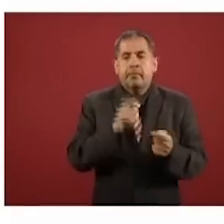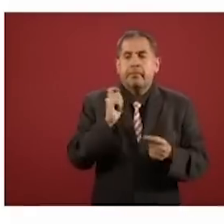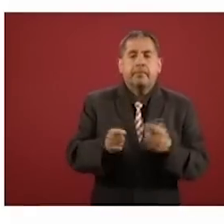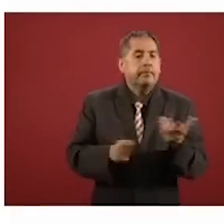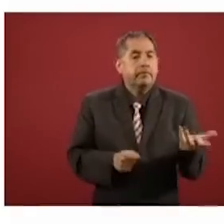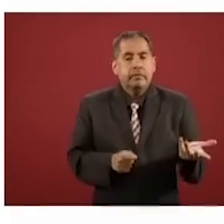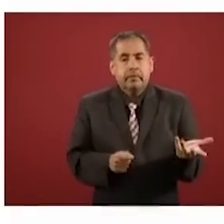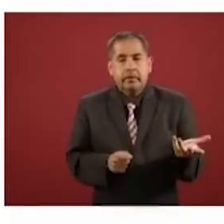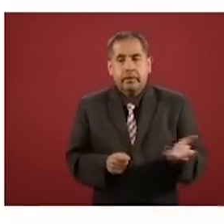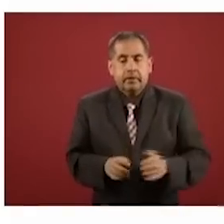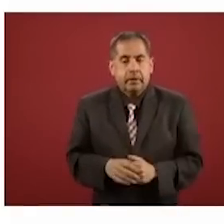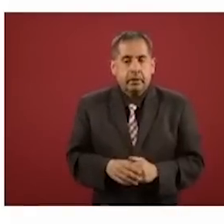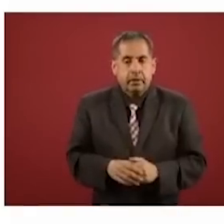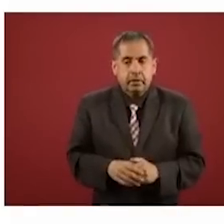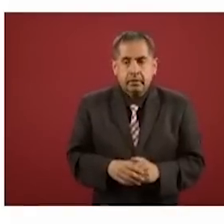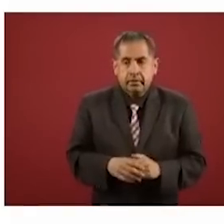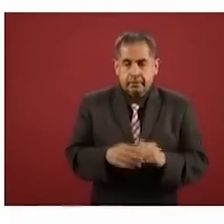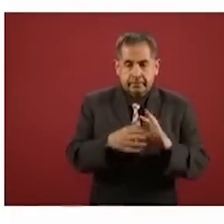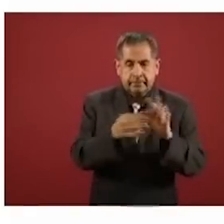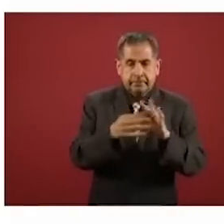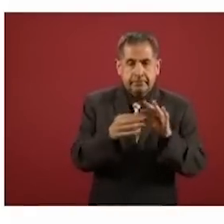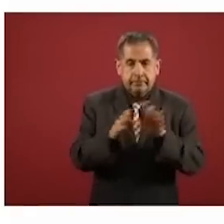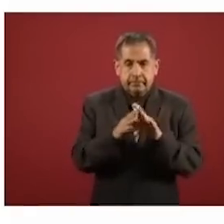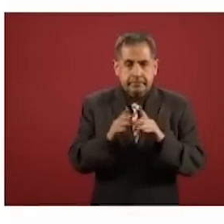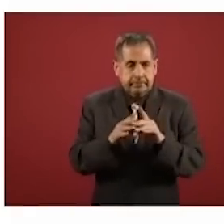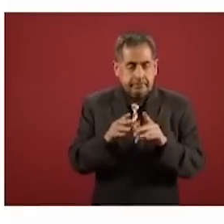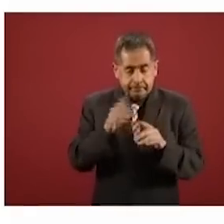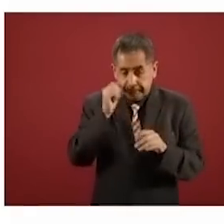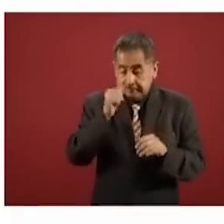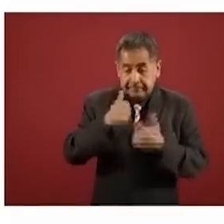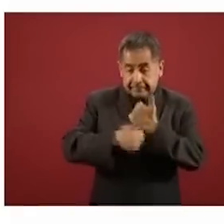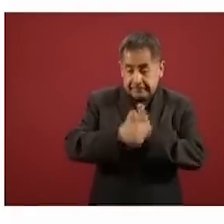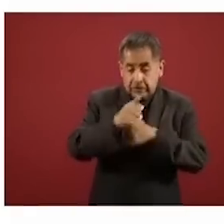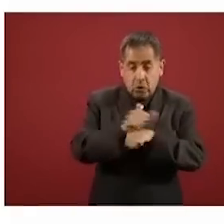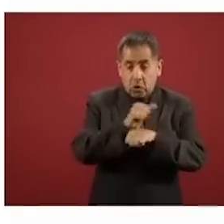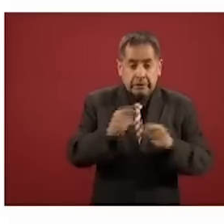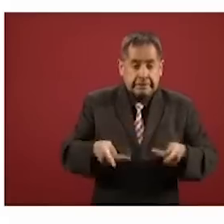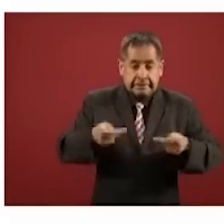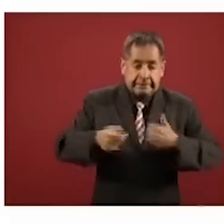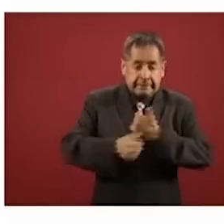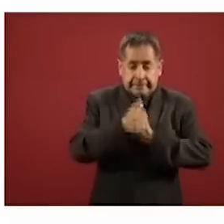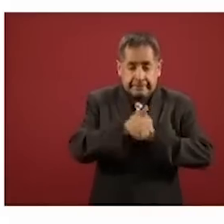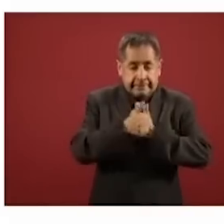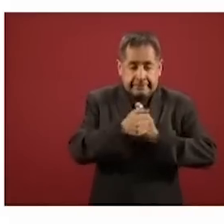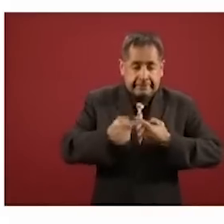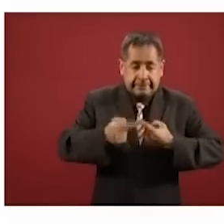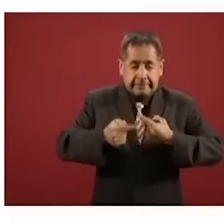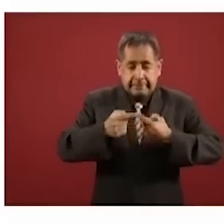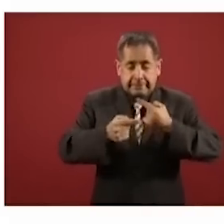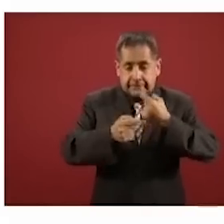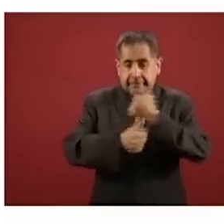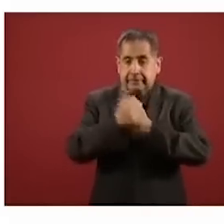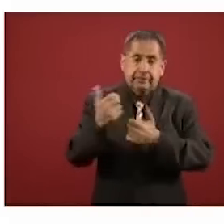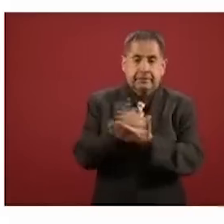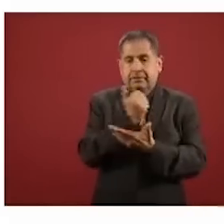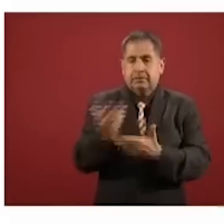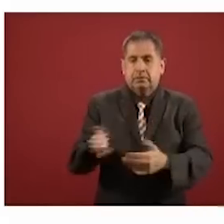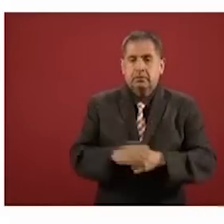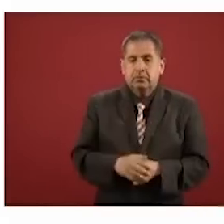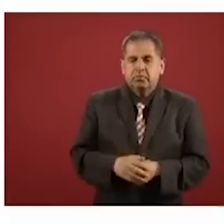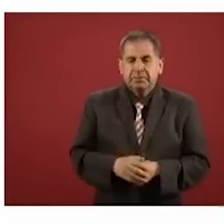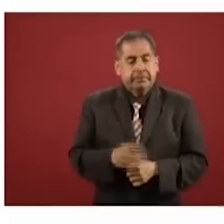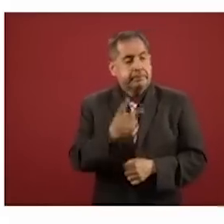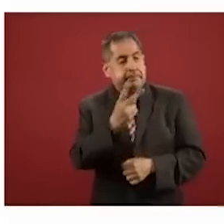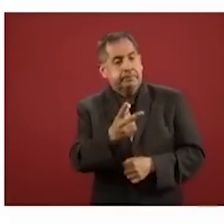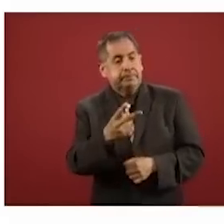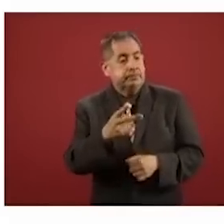interior? Tuvimos un final de fotografía en el caso de los vehículos. Quien estuvo ayer ahí presente, dos de los